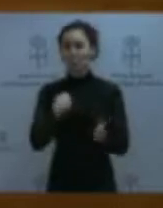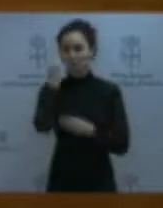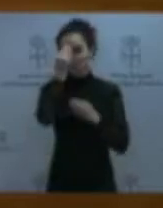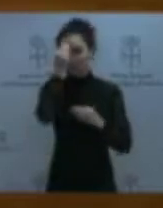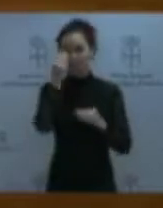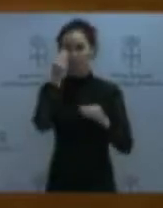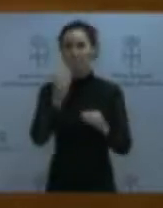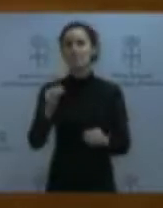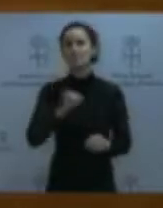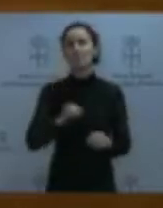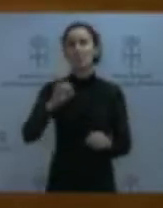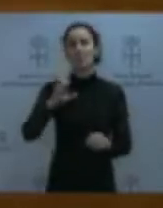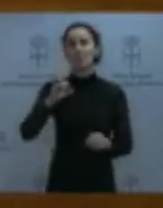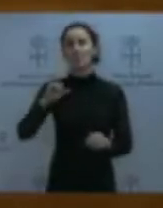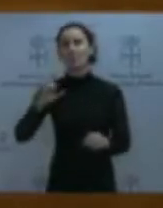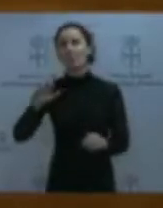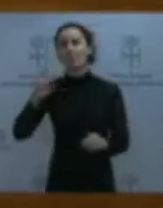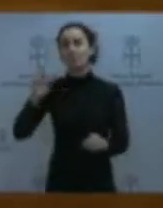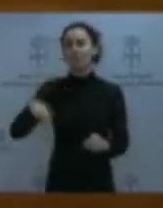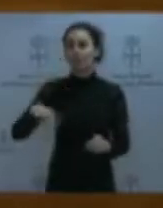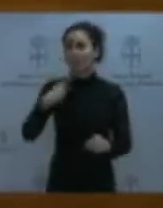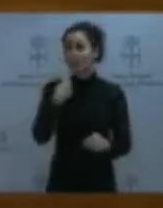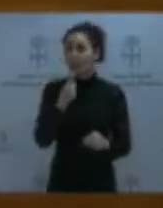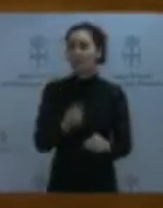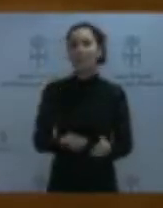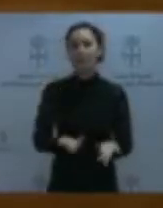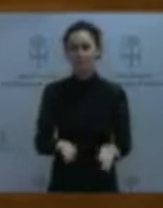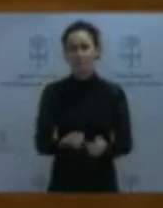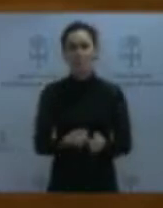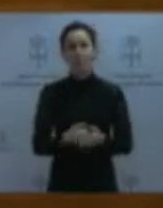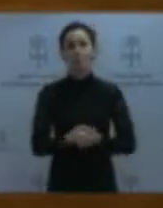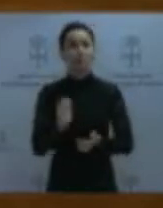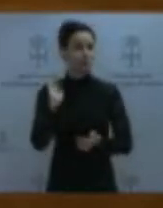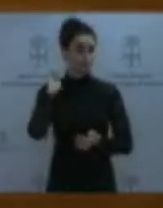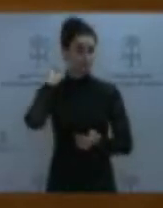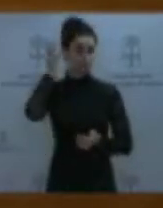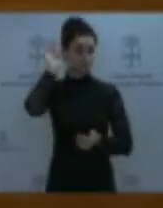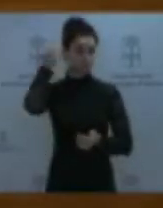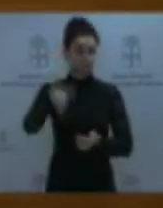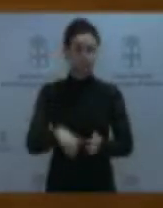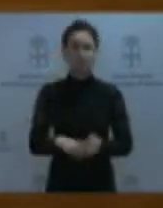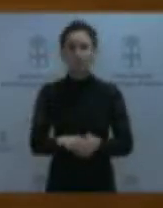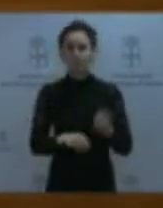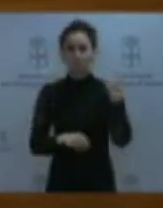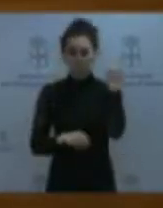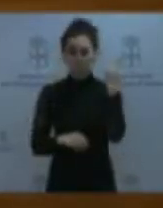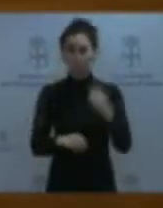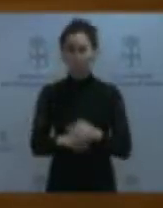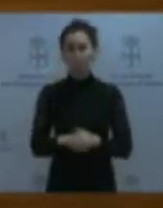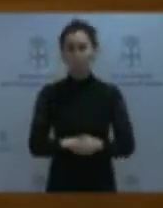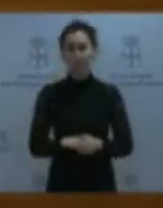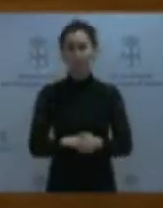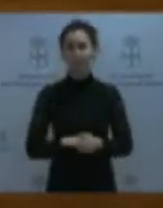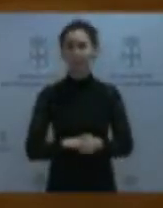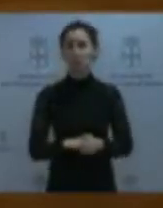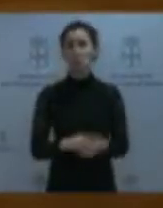a Cicerón, cuando decía: hubo solamente en la República Romana un cónsul tan